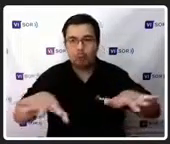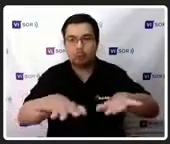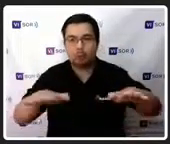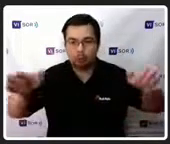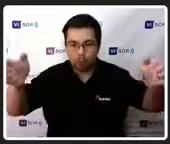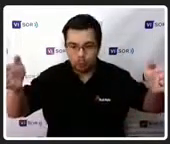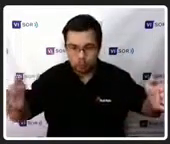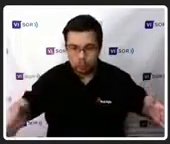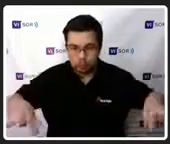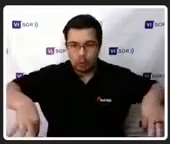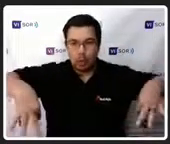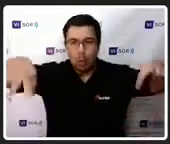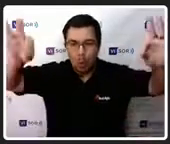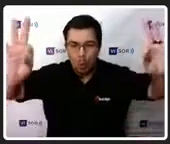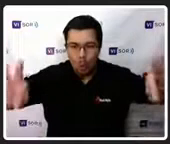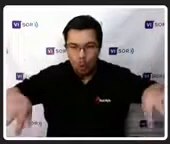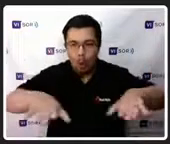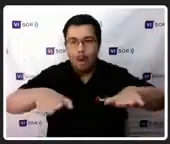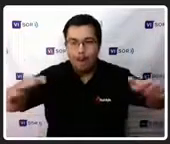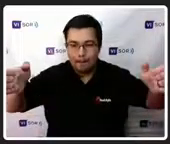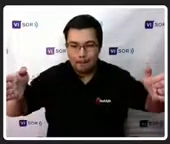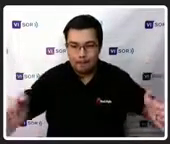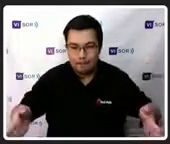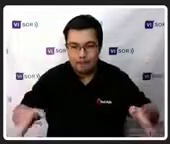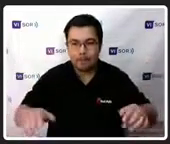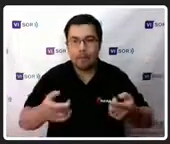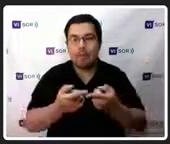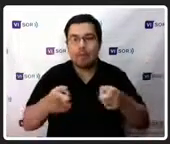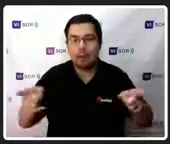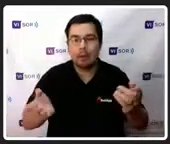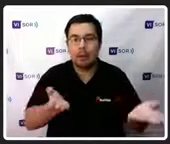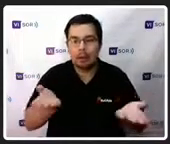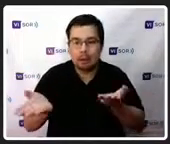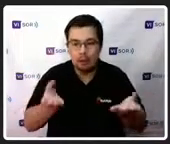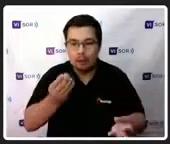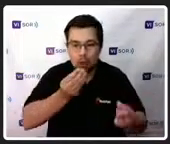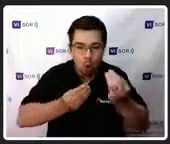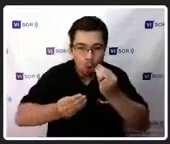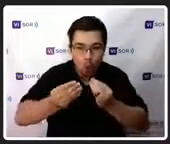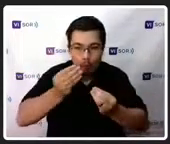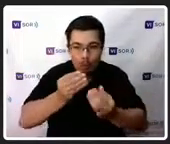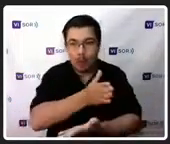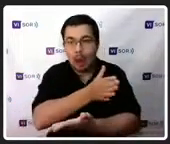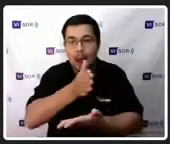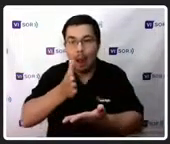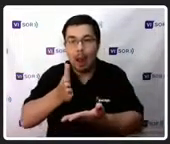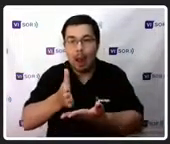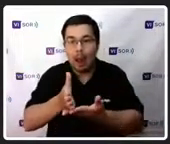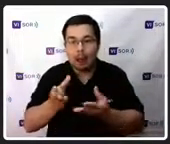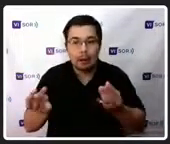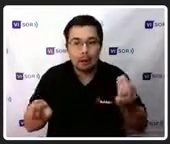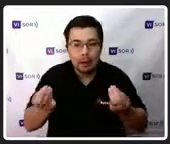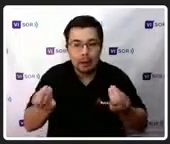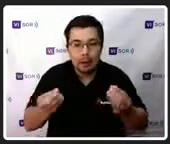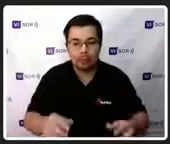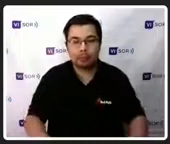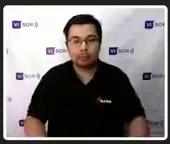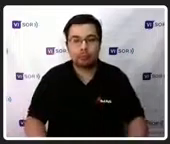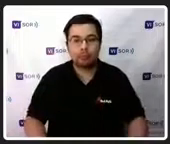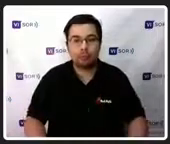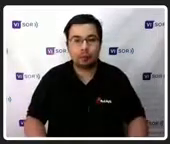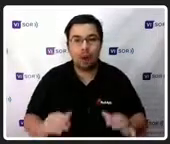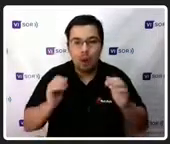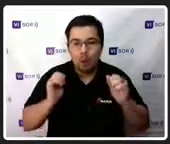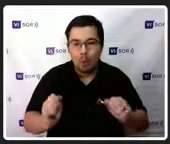tipos de servicios de alimentación. Hasta, ¿no es cierto?, el poder diseñar un menú, el